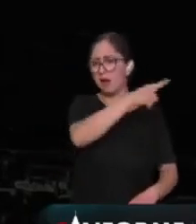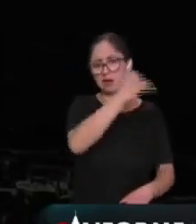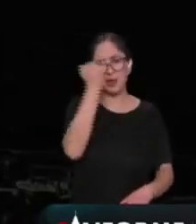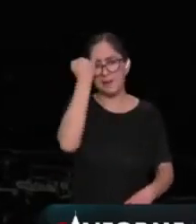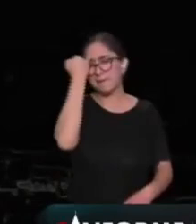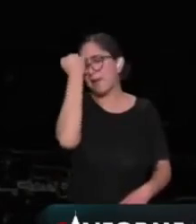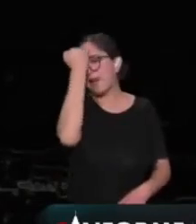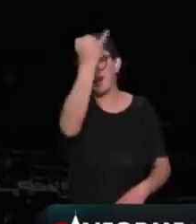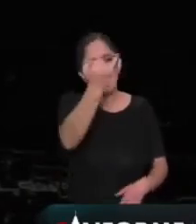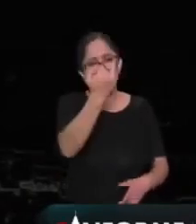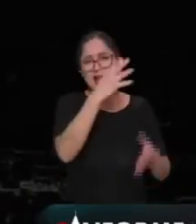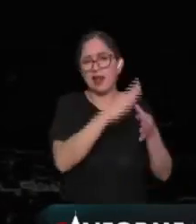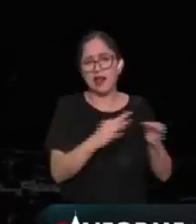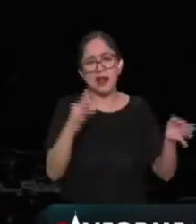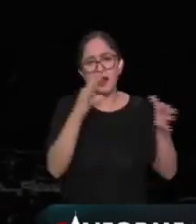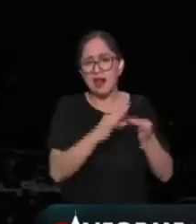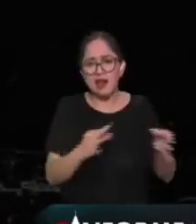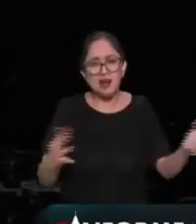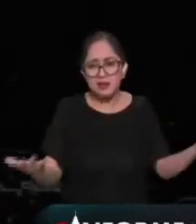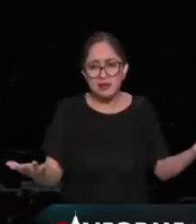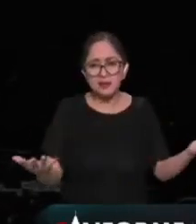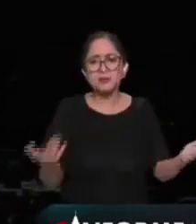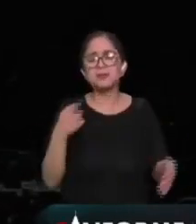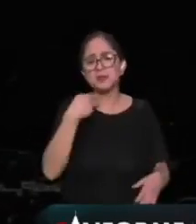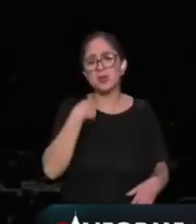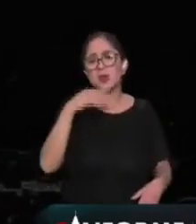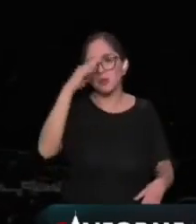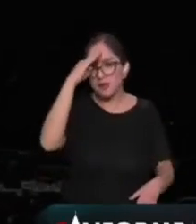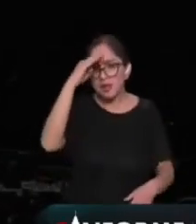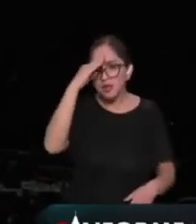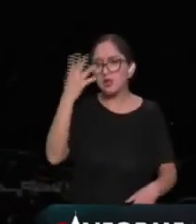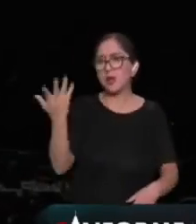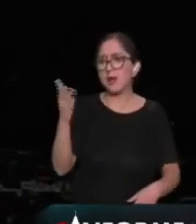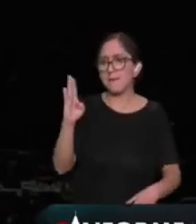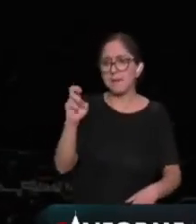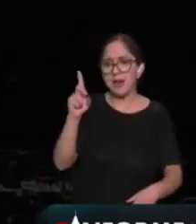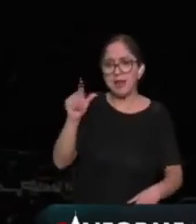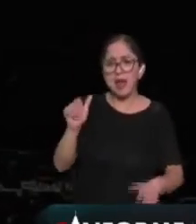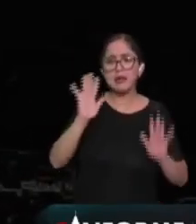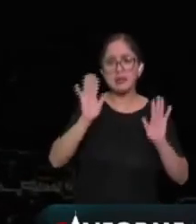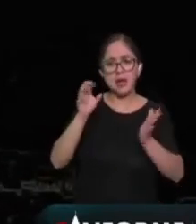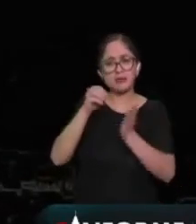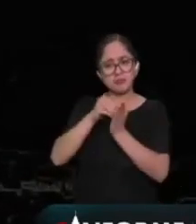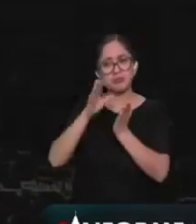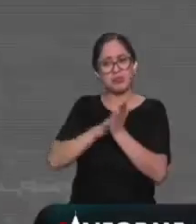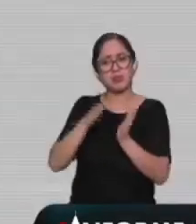puede ser que también le vayan a quitar el RENAVI a Brenda, ¿no? Si ya está dado y es por un documento.